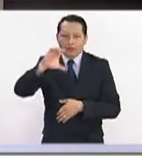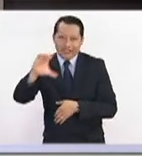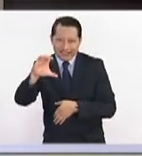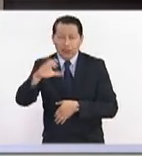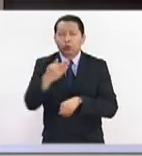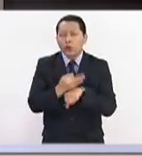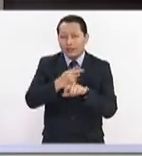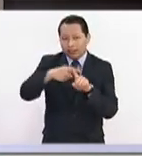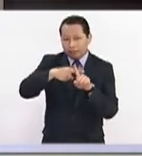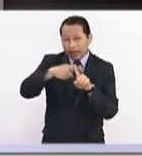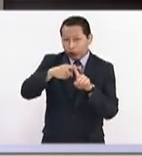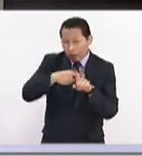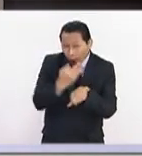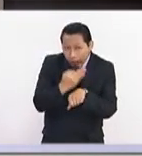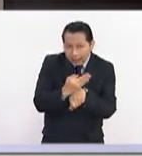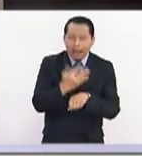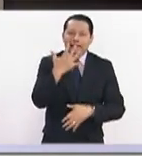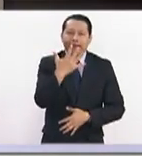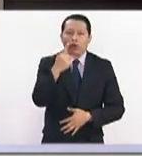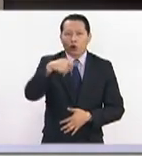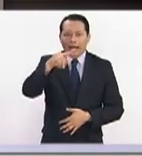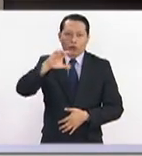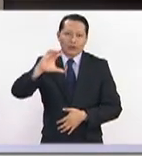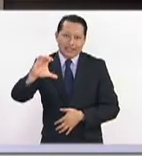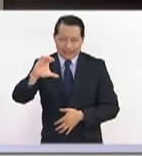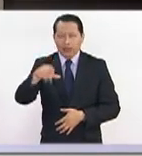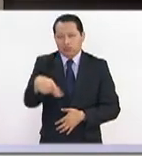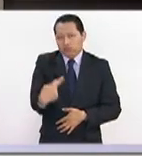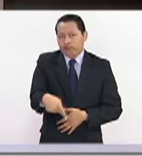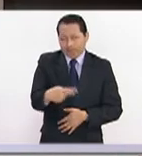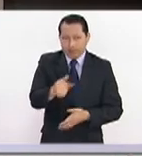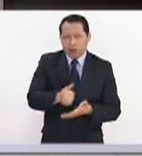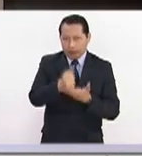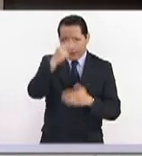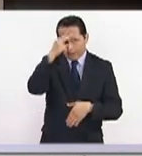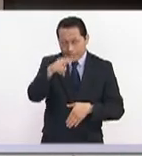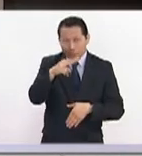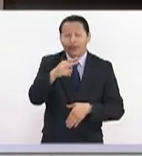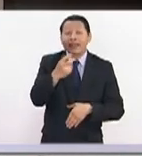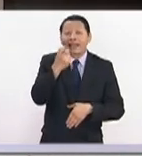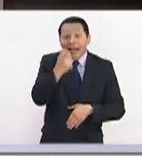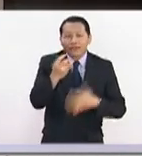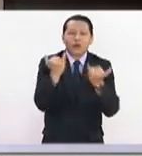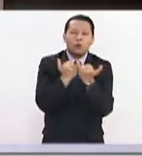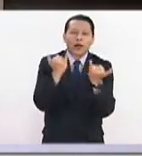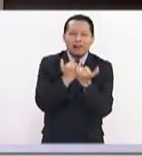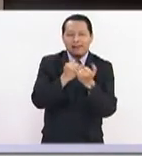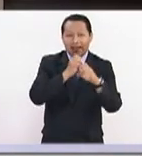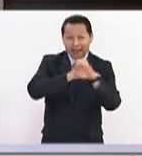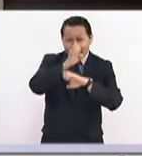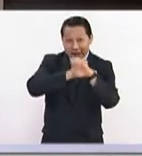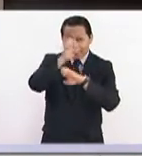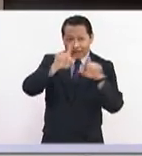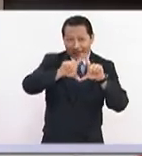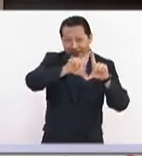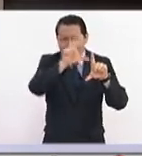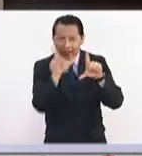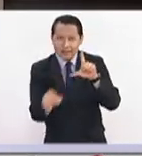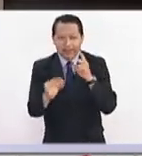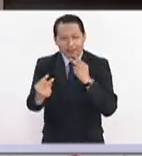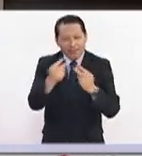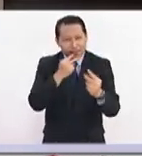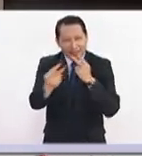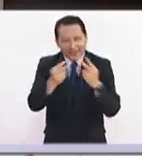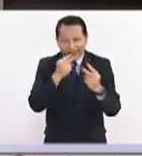temperatura 5 grados centígrados en la capital del país. Desde aquí, como siempre, un saludo muy, pero muy afectuoso también a